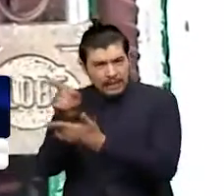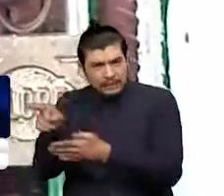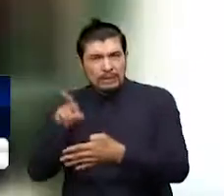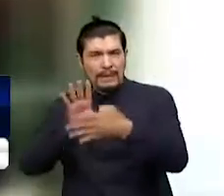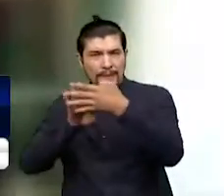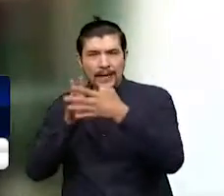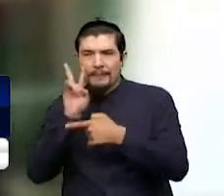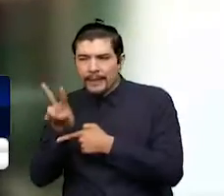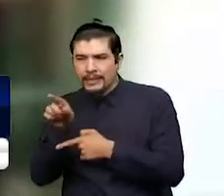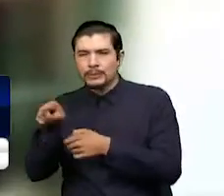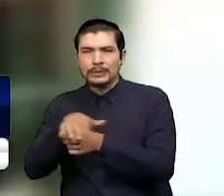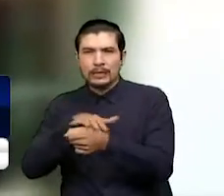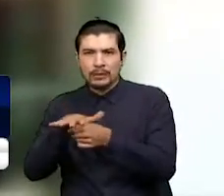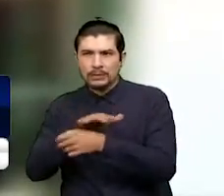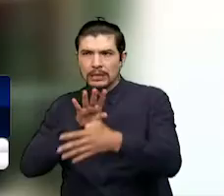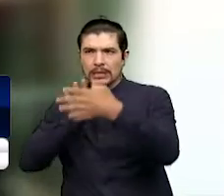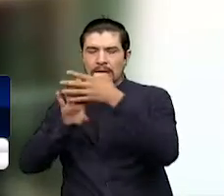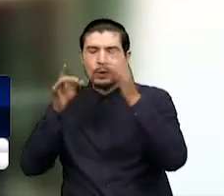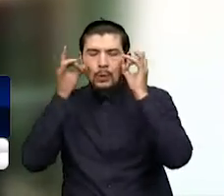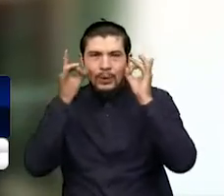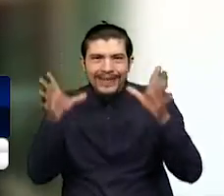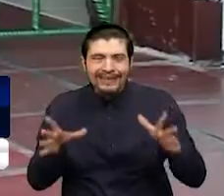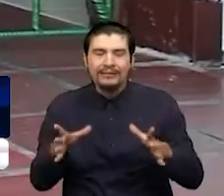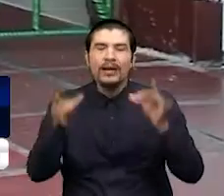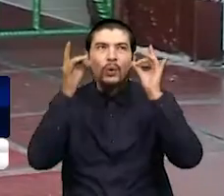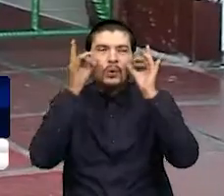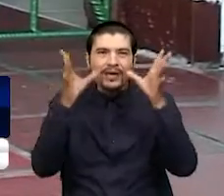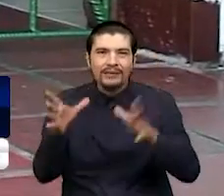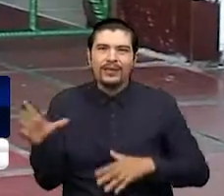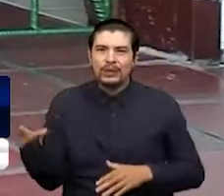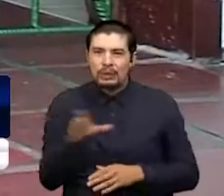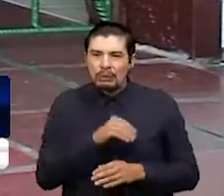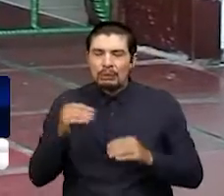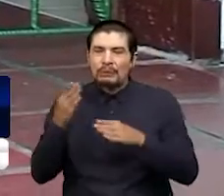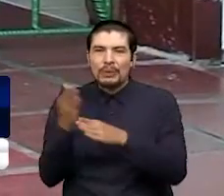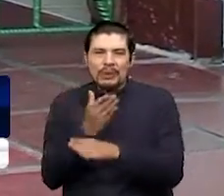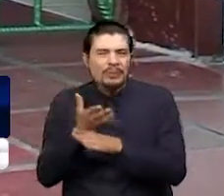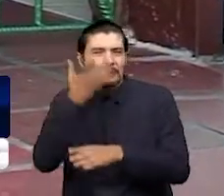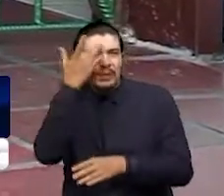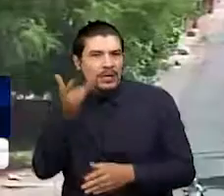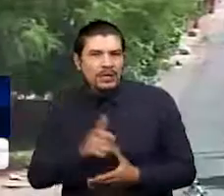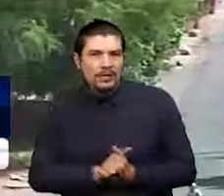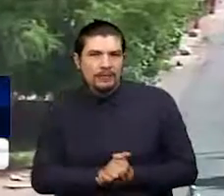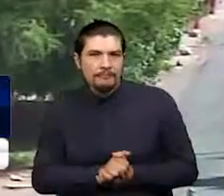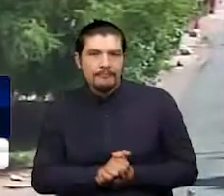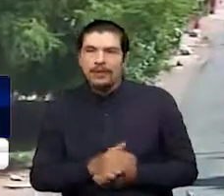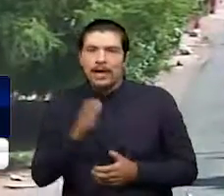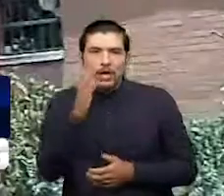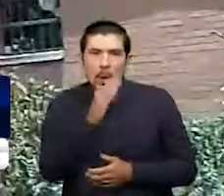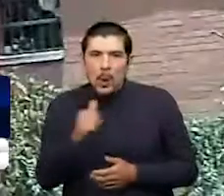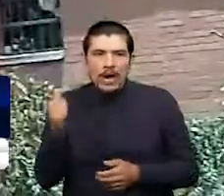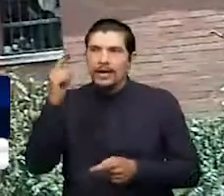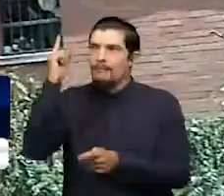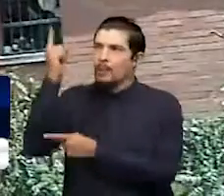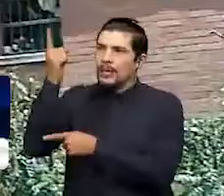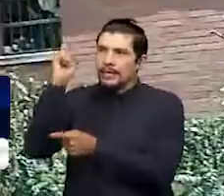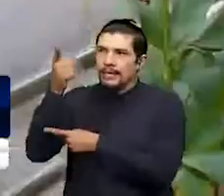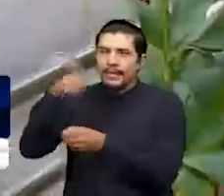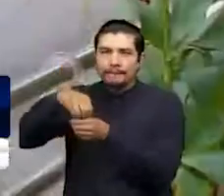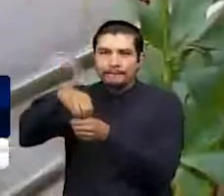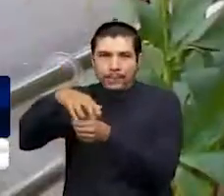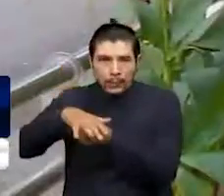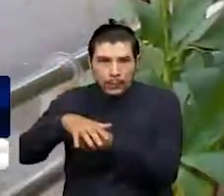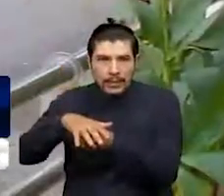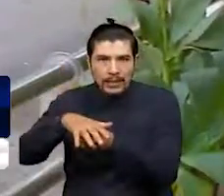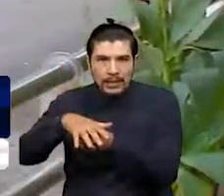miren la situación carcelaria es que es deprimente todo el problema radica en que no existe una política de